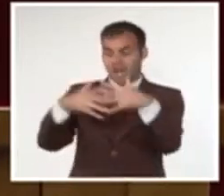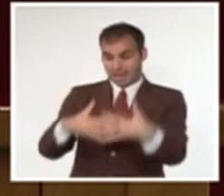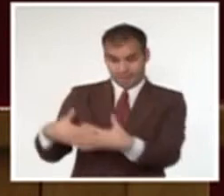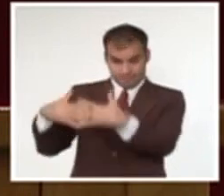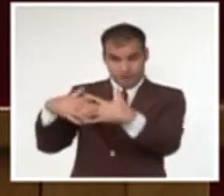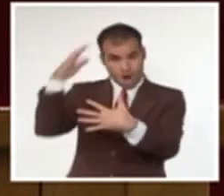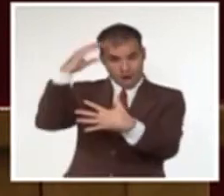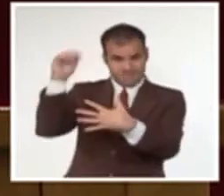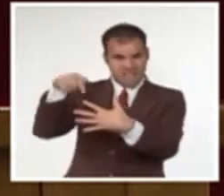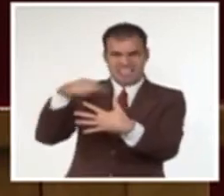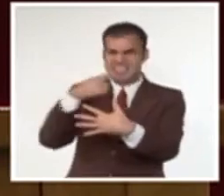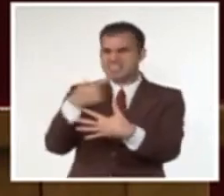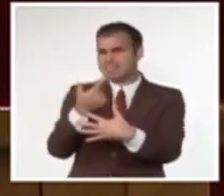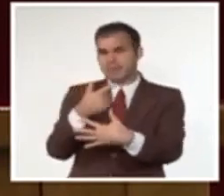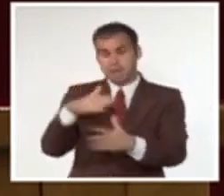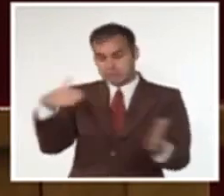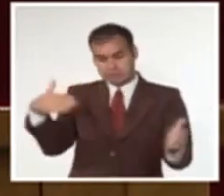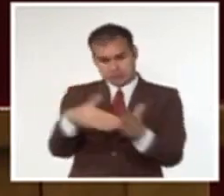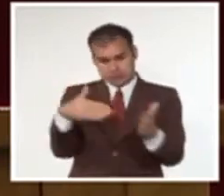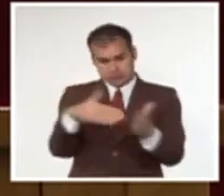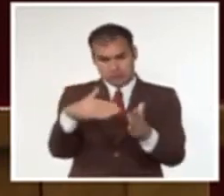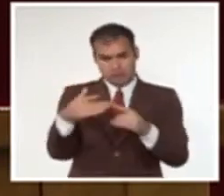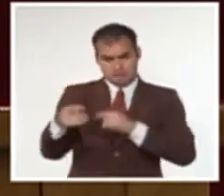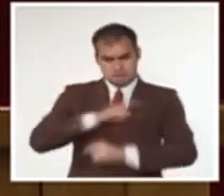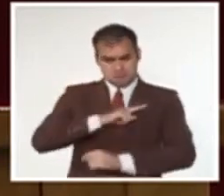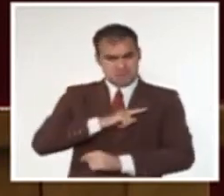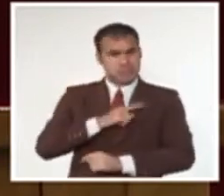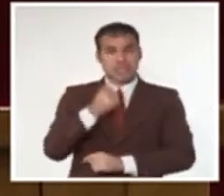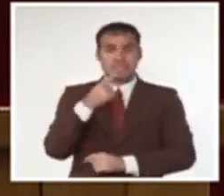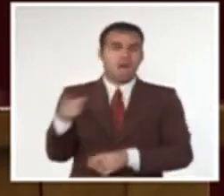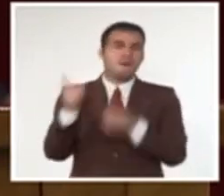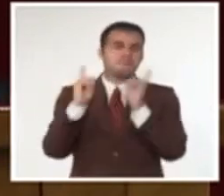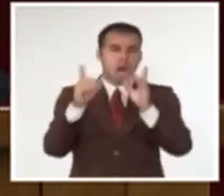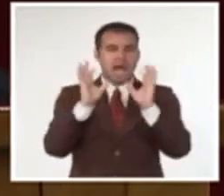determinado convertir la agresión a Cuba en su política oficial